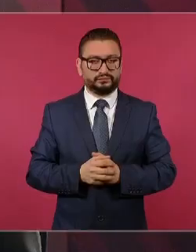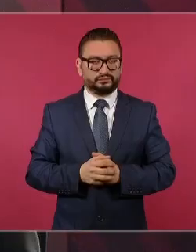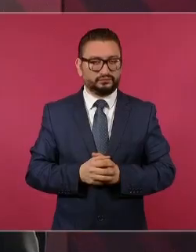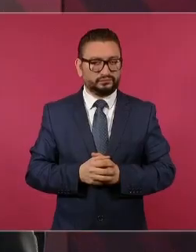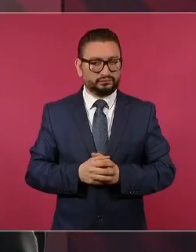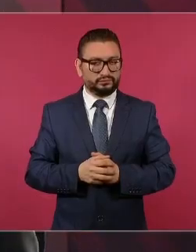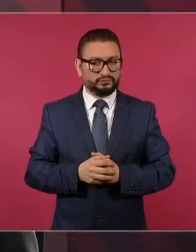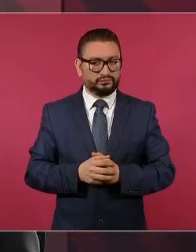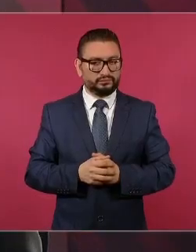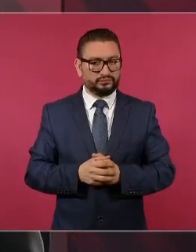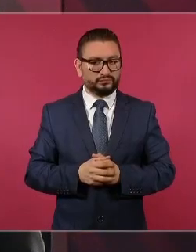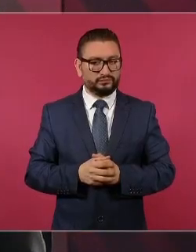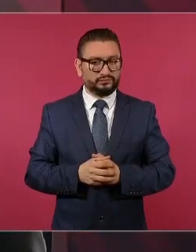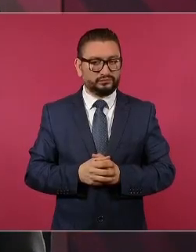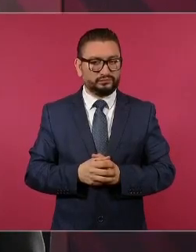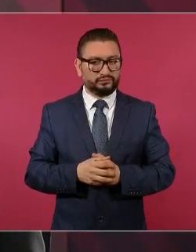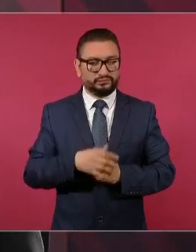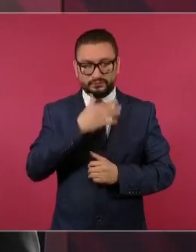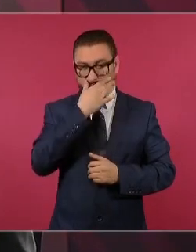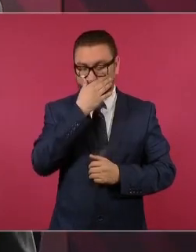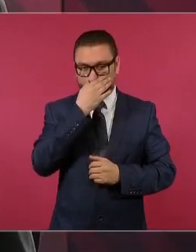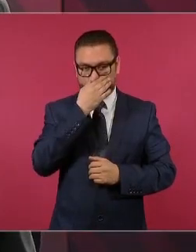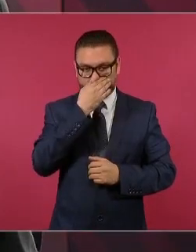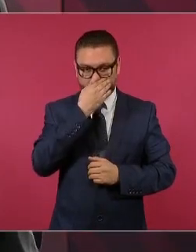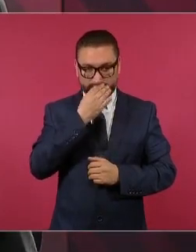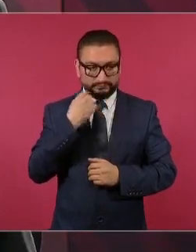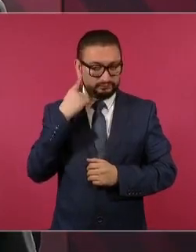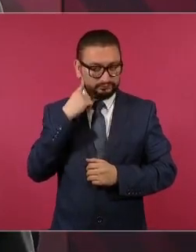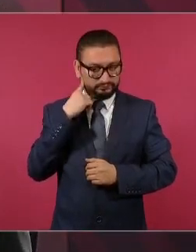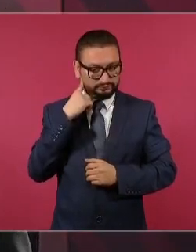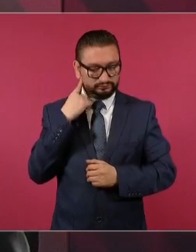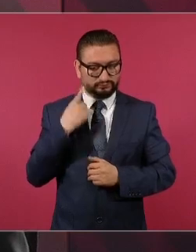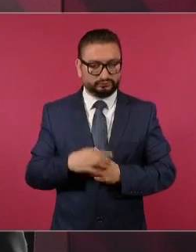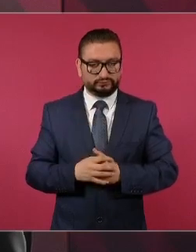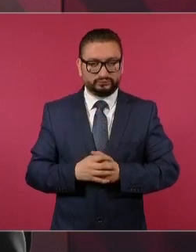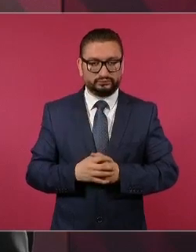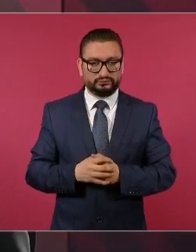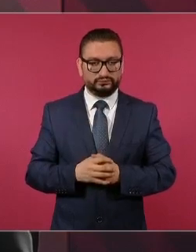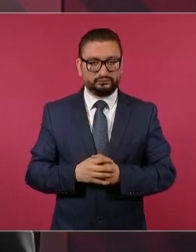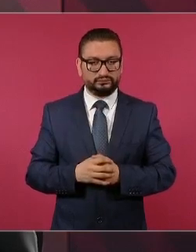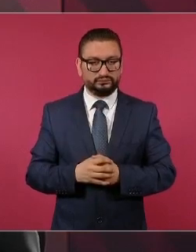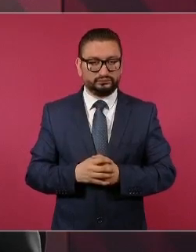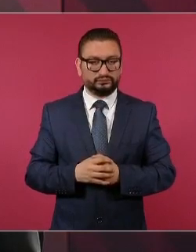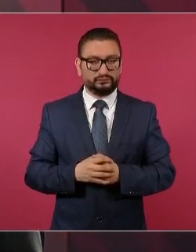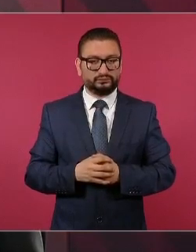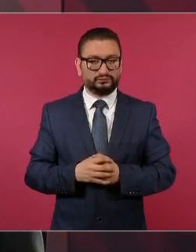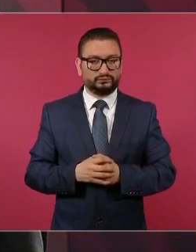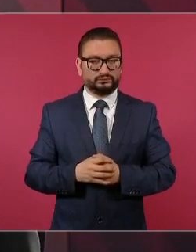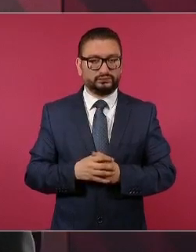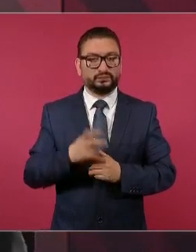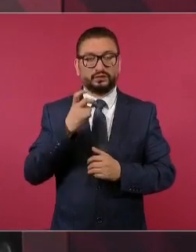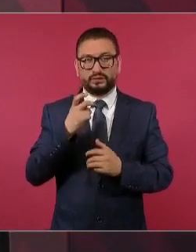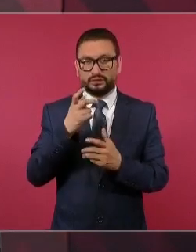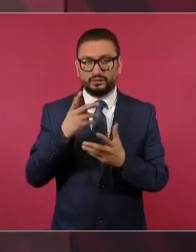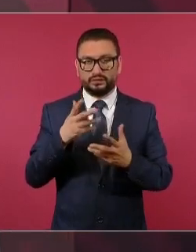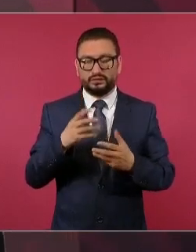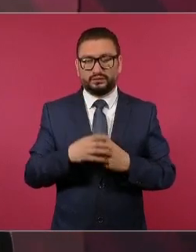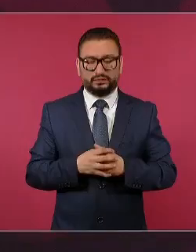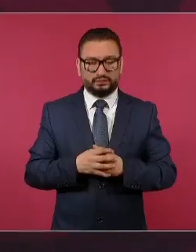Y yo estoy cometiendo aquí una indiscreción, pero ya ven que yo siempre digo lo que pienso y que mi pecho no es bodega.